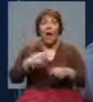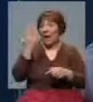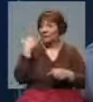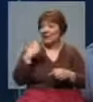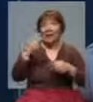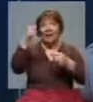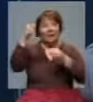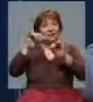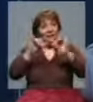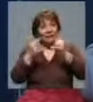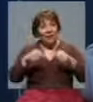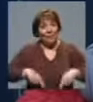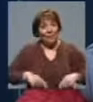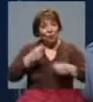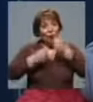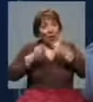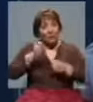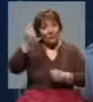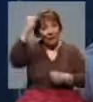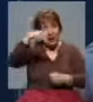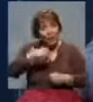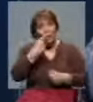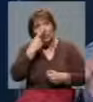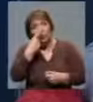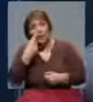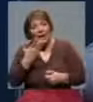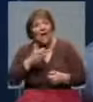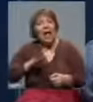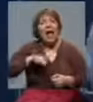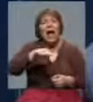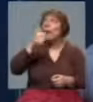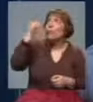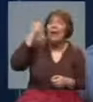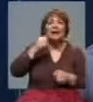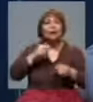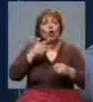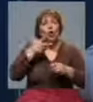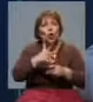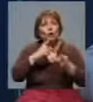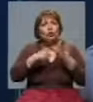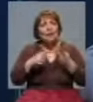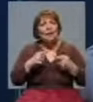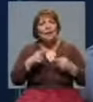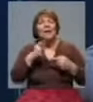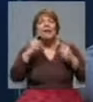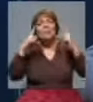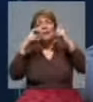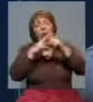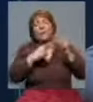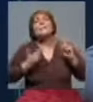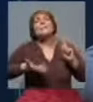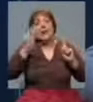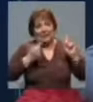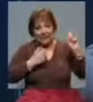en el día de ayer vino el ministro de Industria interesado en el puerto de aguas profundas y demás es más compleja la relación con